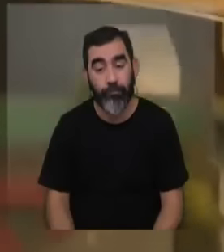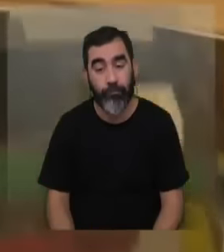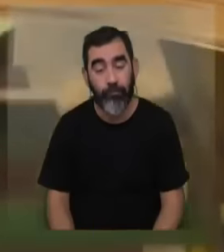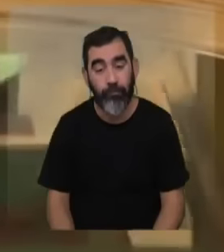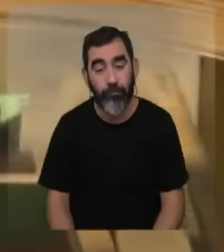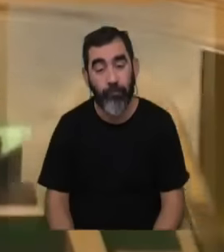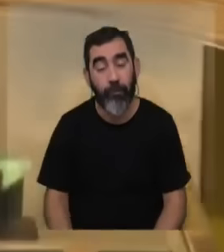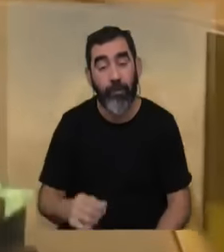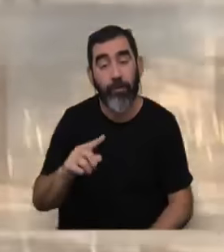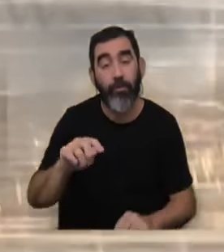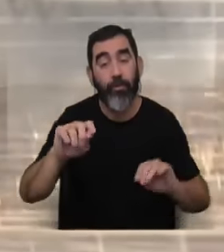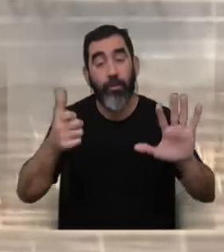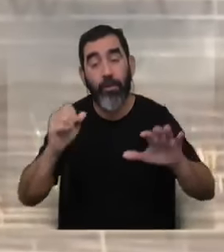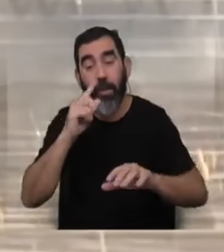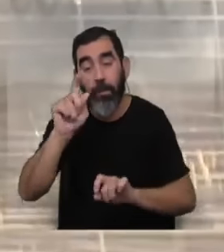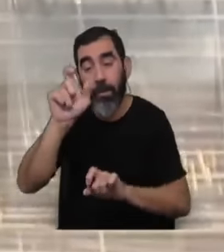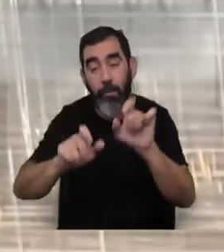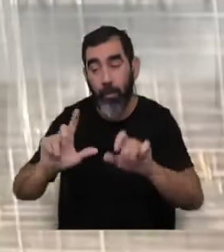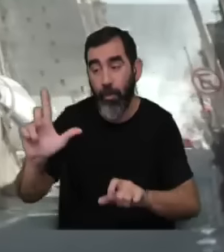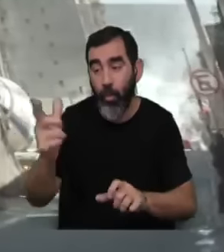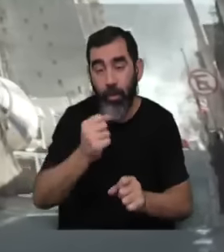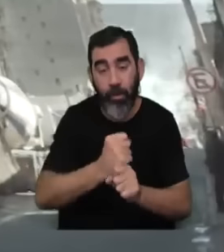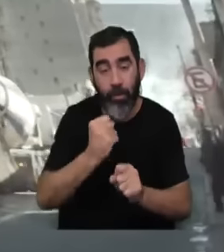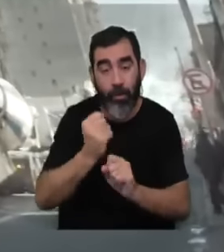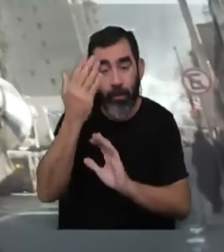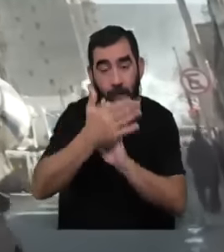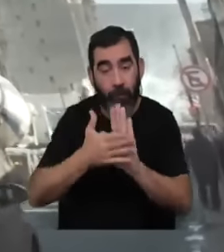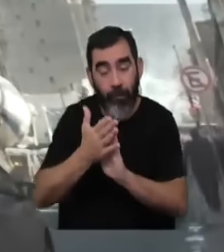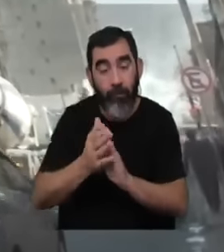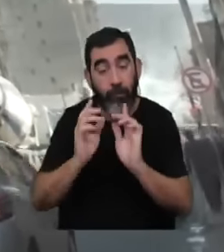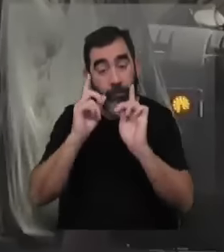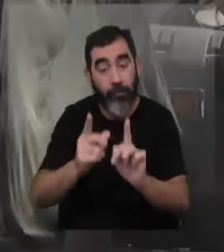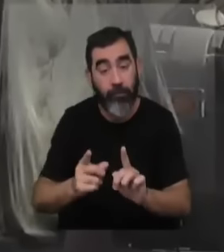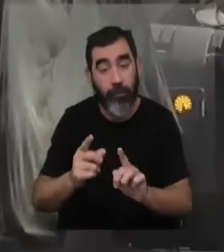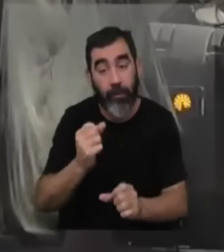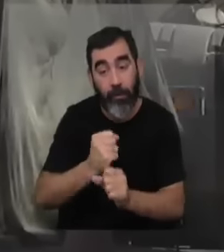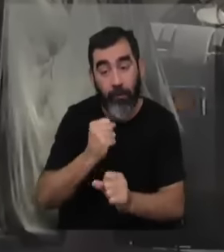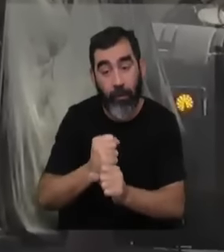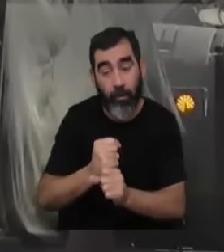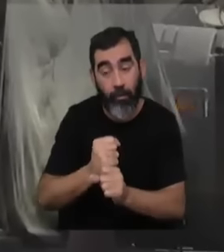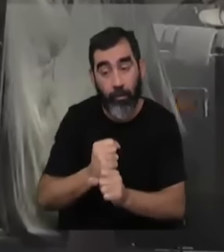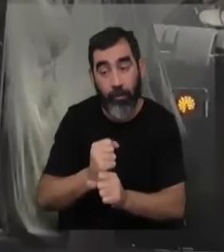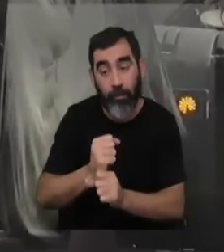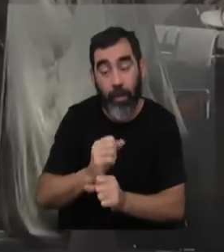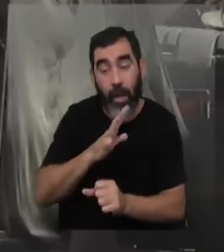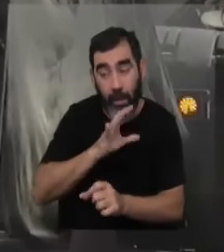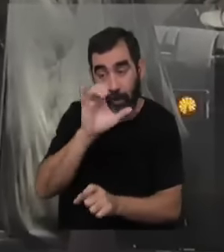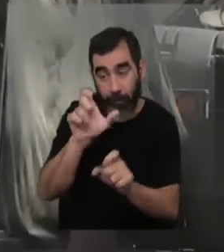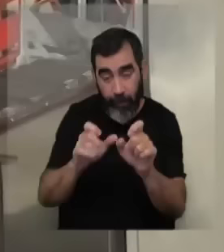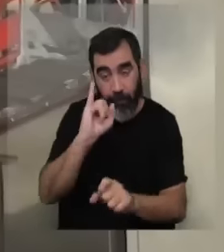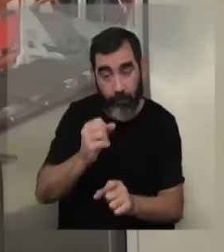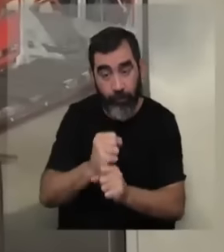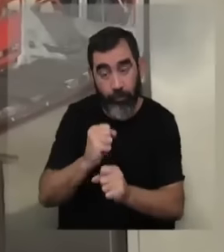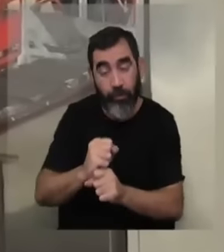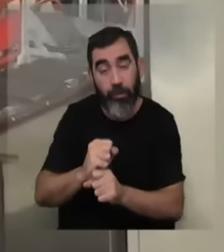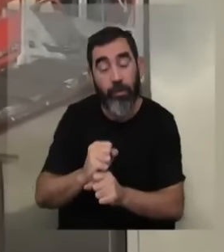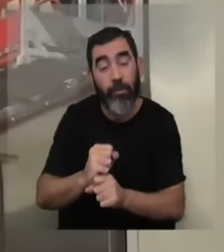c equivale a 160,000 personas desocupadas a nivel país además la tasa de empleo que mide el porcentaje de personas ocupadas subió